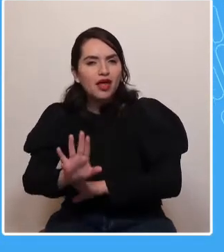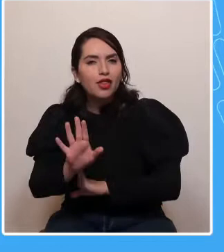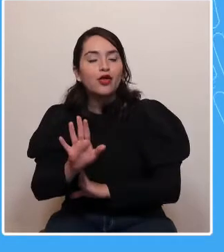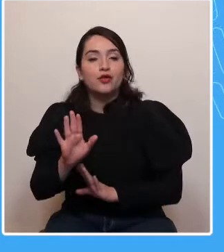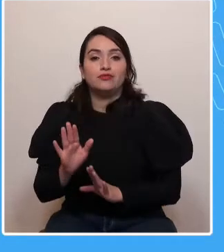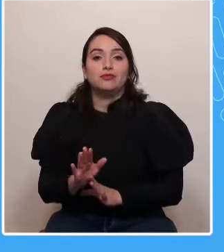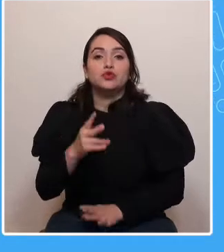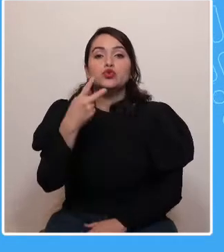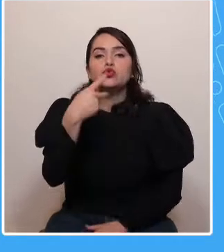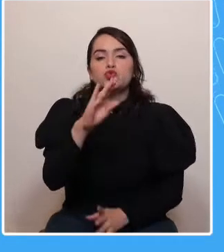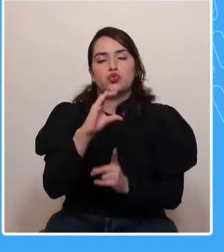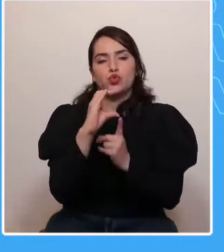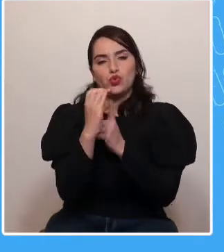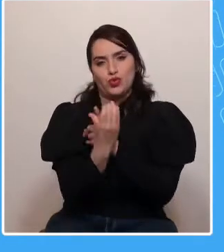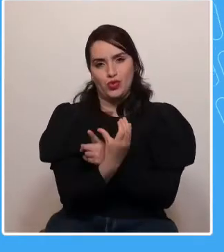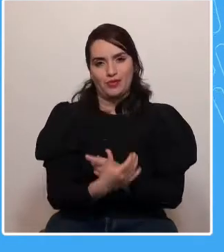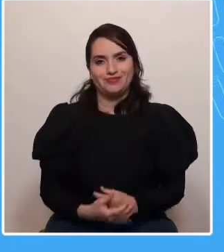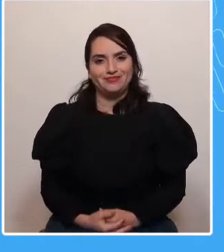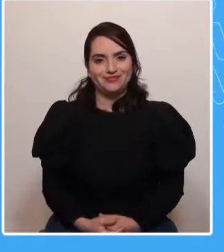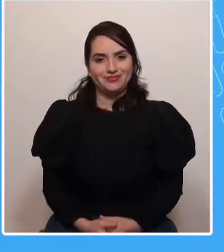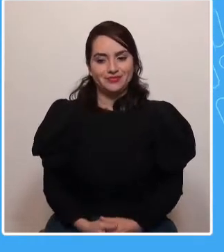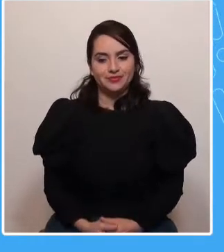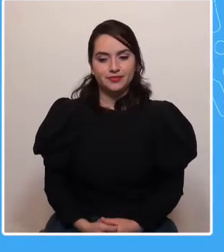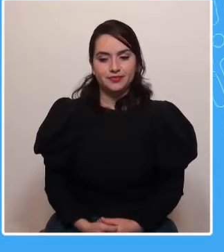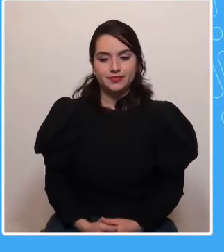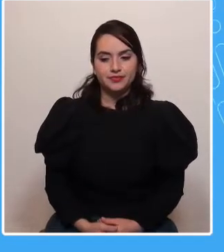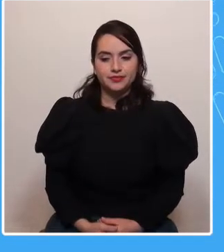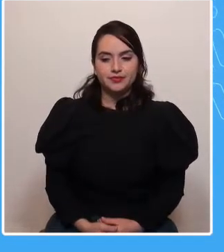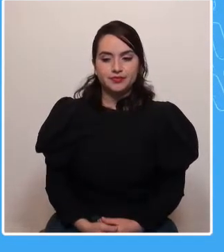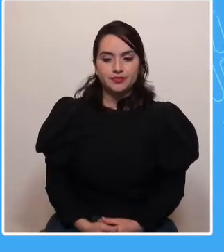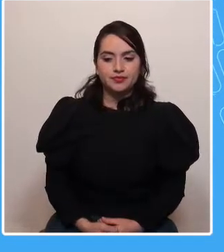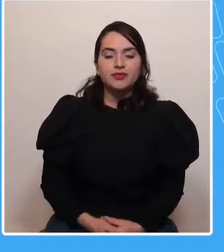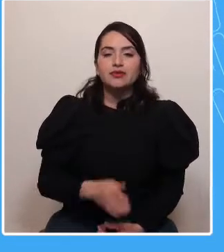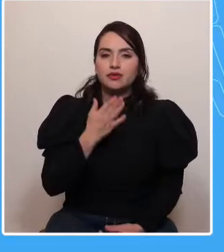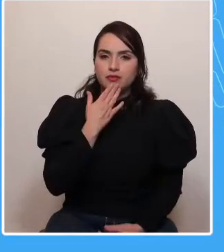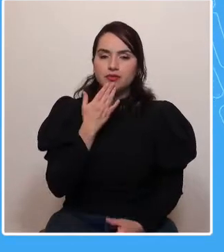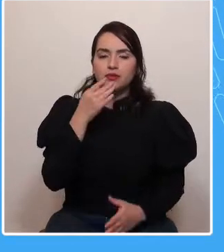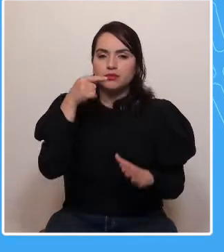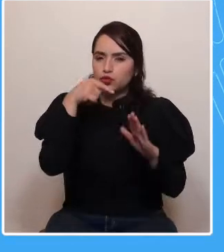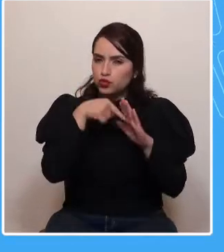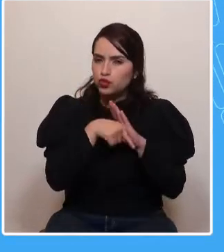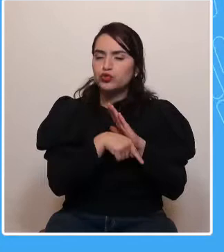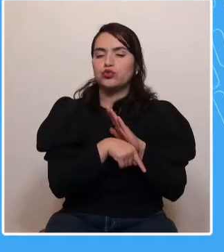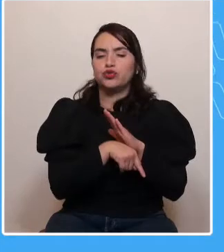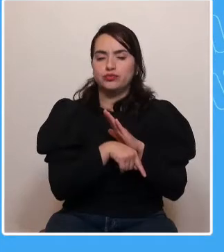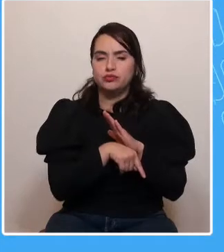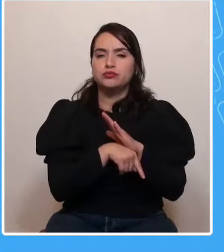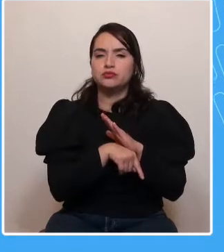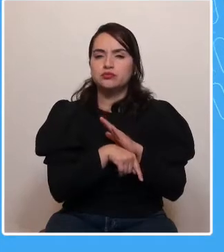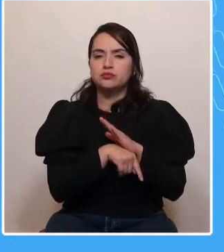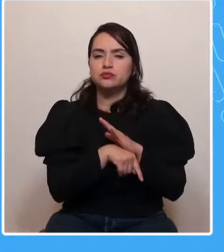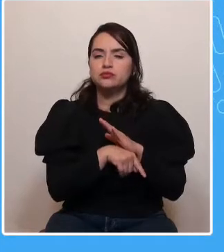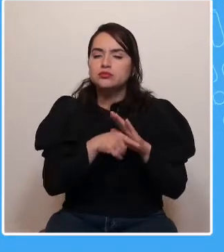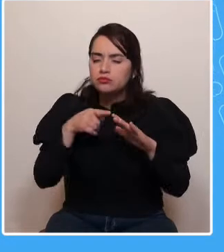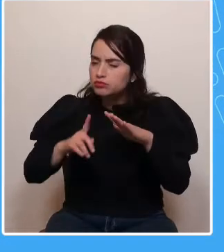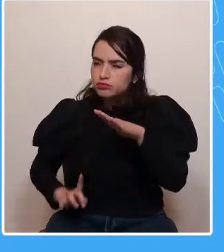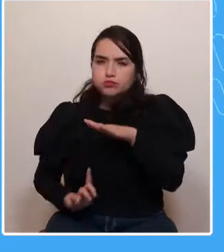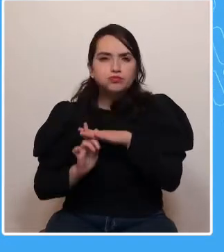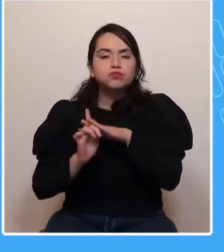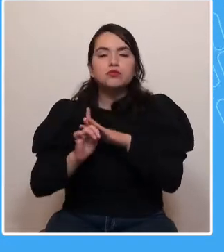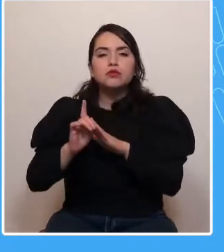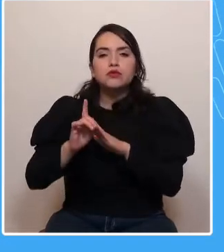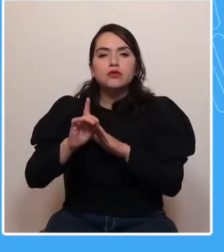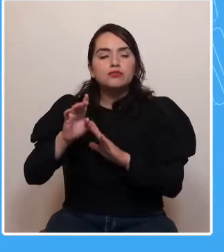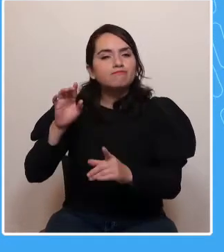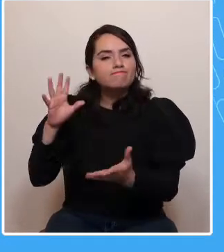de su cultura. Por otra parte, y profundamente ligado con nuestras raíces, buscamos el reconocimiento